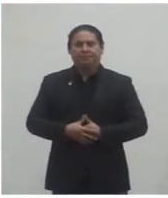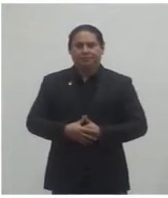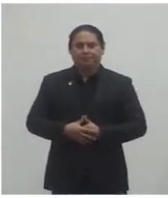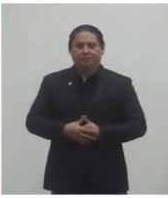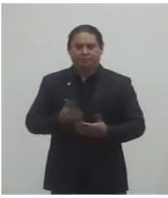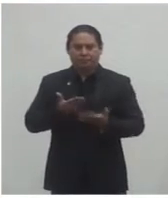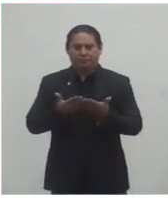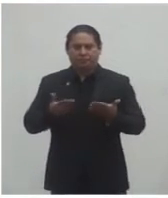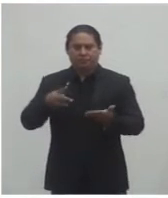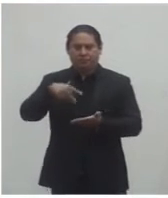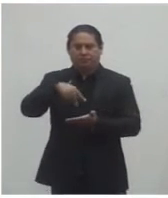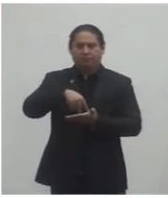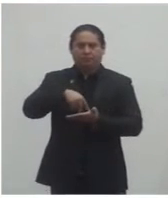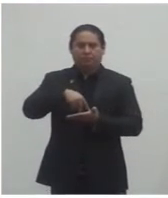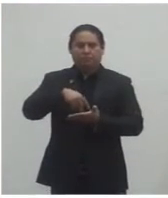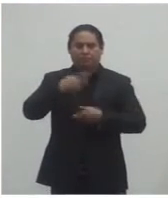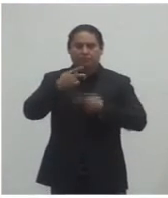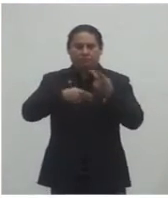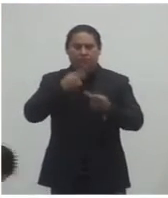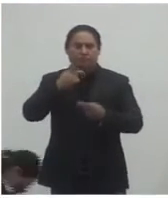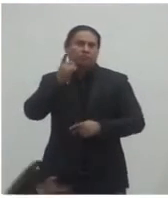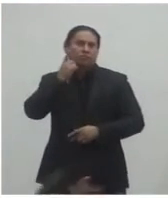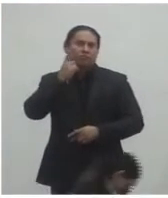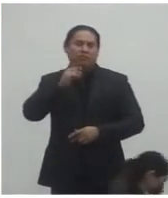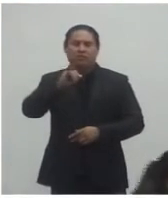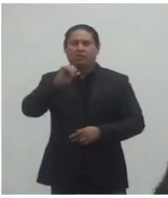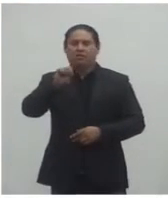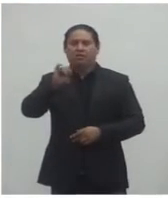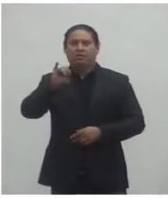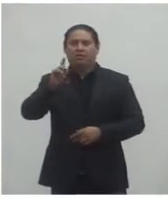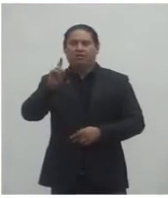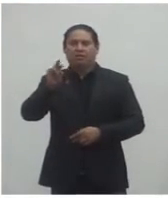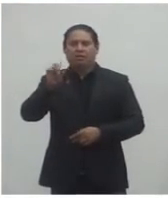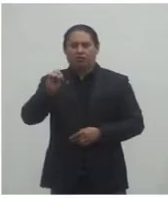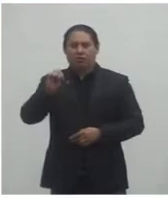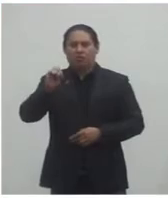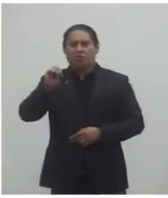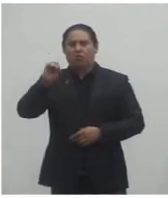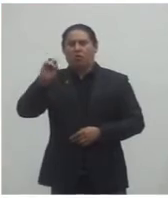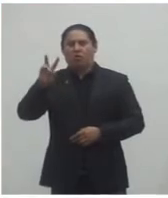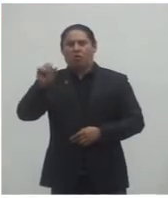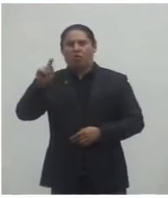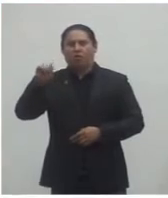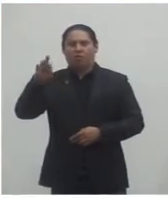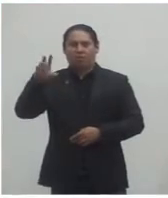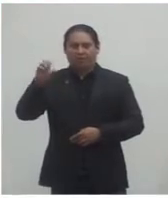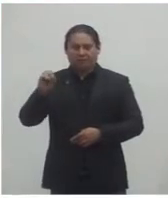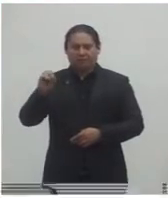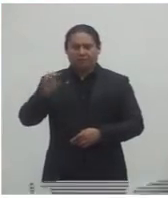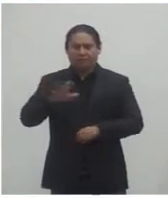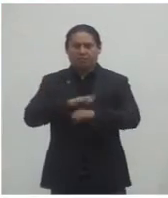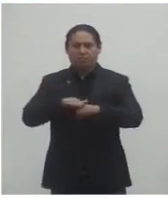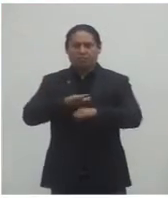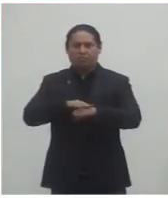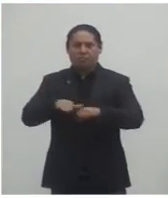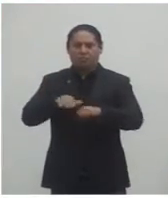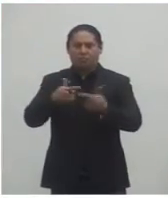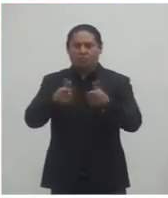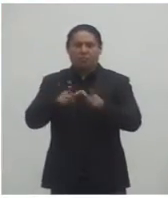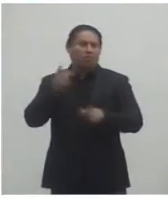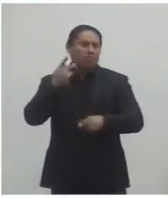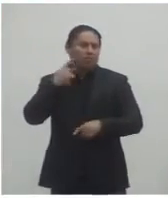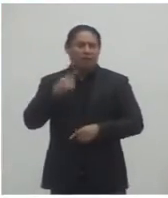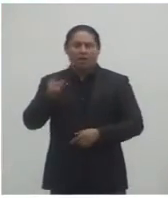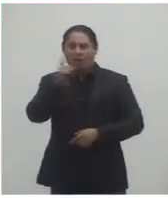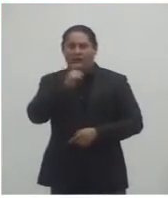Tiene el uso de la palabra el diputado Isidro Obando Medina, del Partido Morena, Agua para el